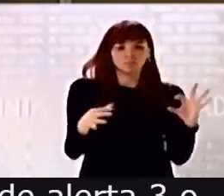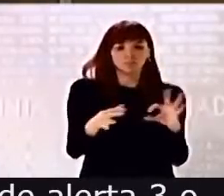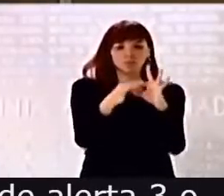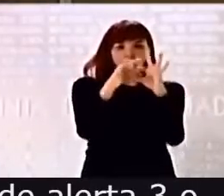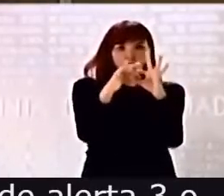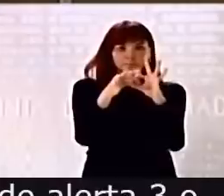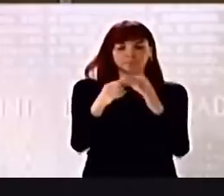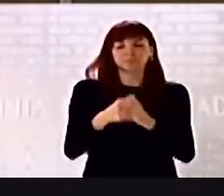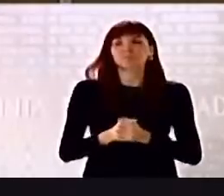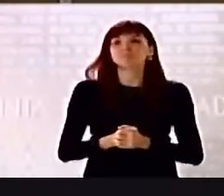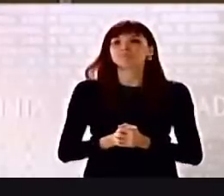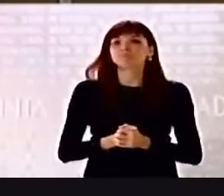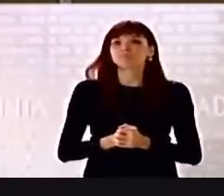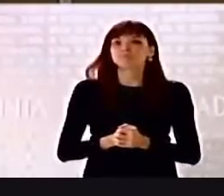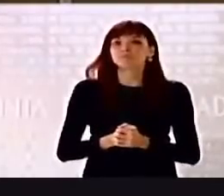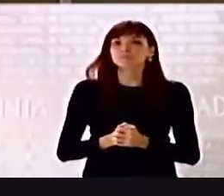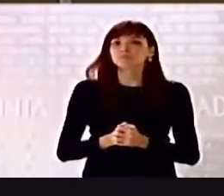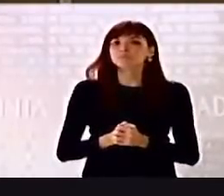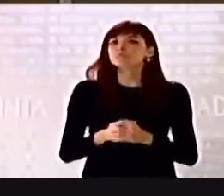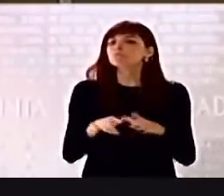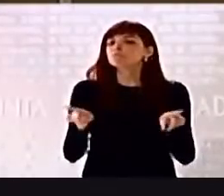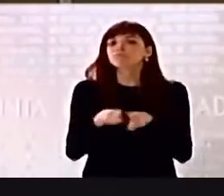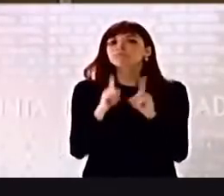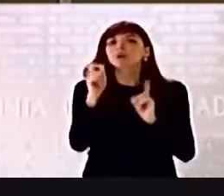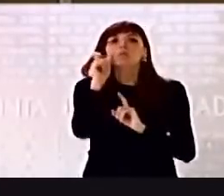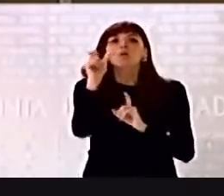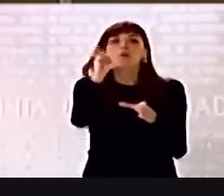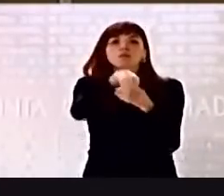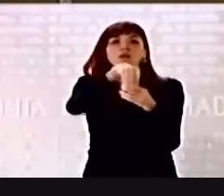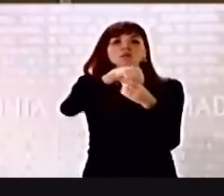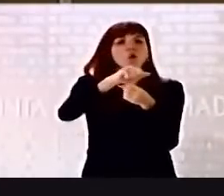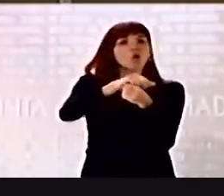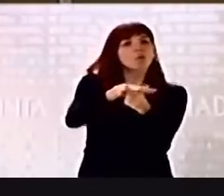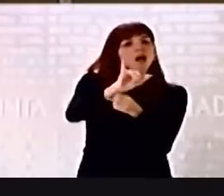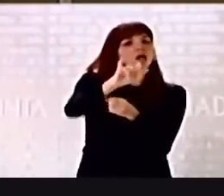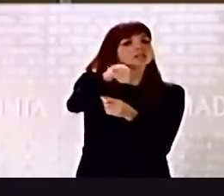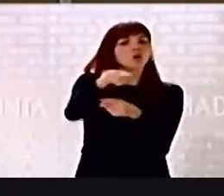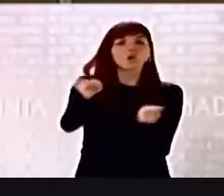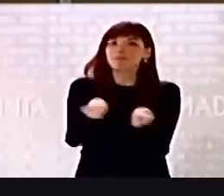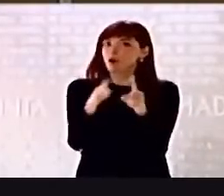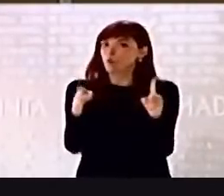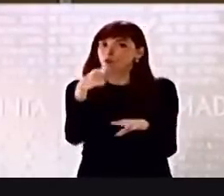Tengan o no tengan casos las poblaciones,